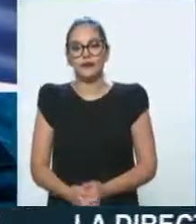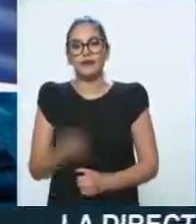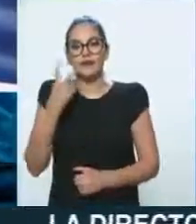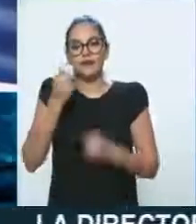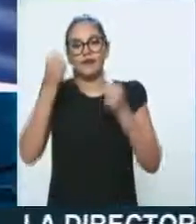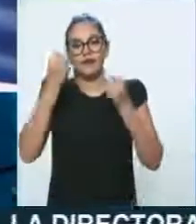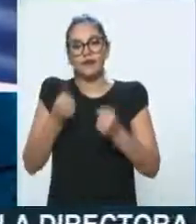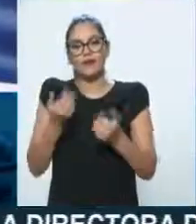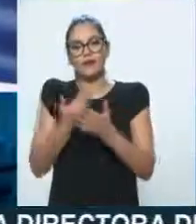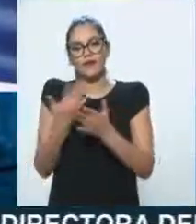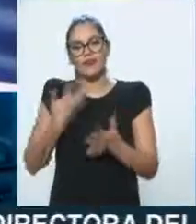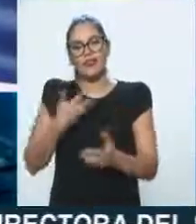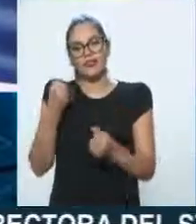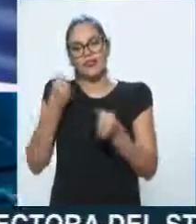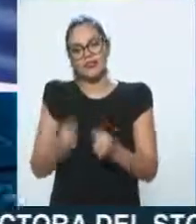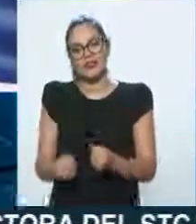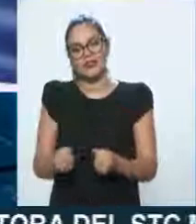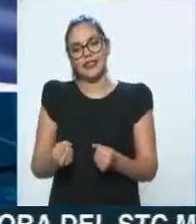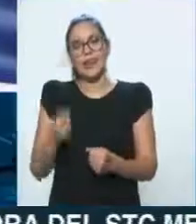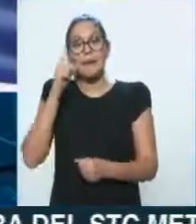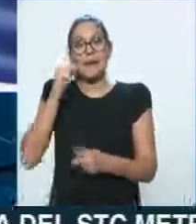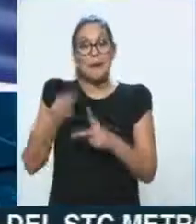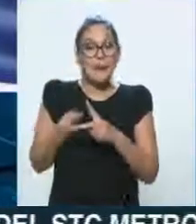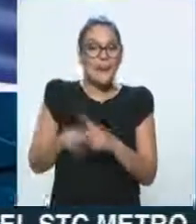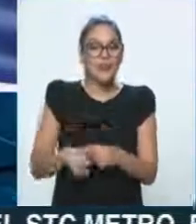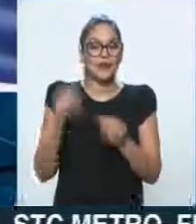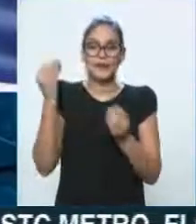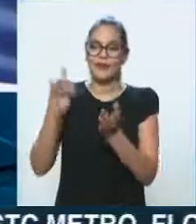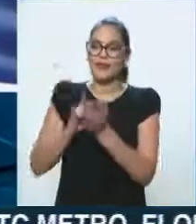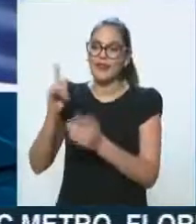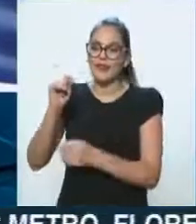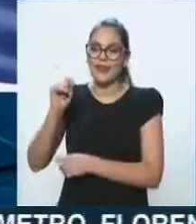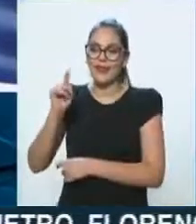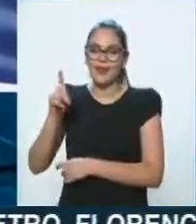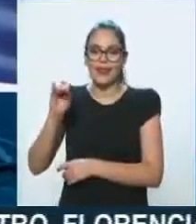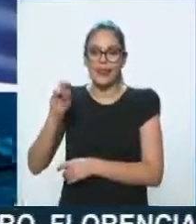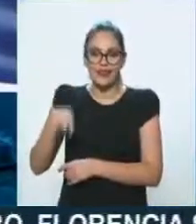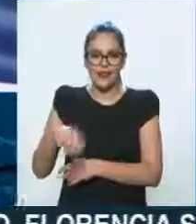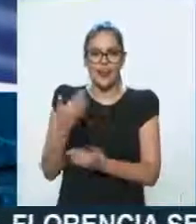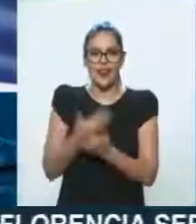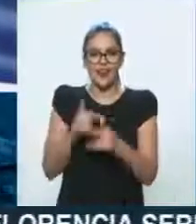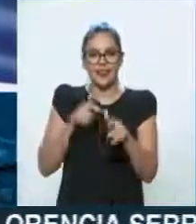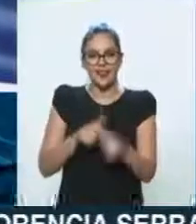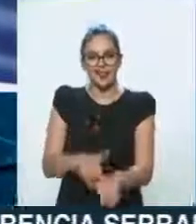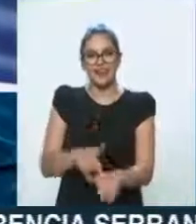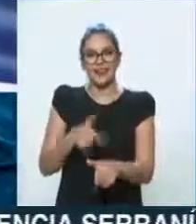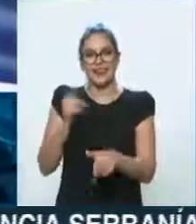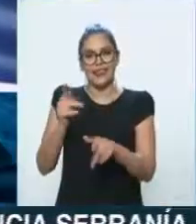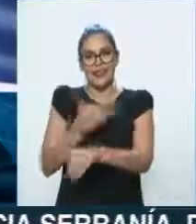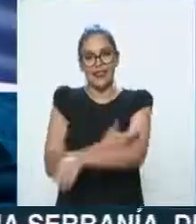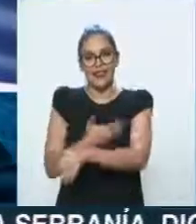que tenemos ahora y que entra en vigor el día de mañana. Kenneth Smith, muchísimas gracias por habernos acompañado.